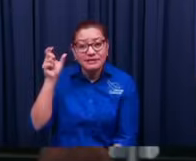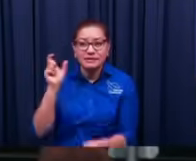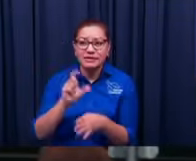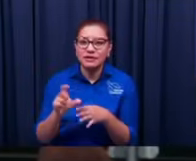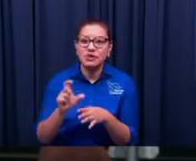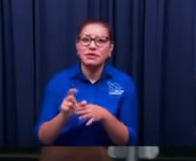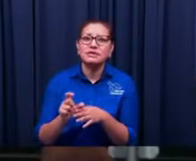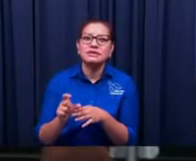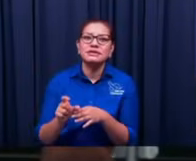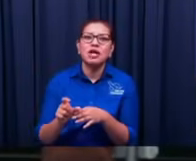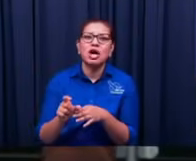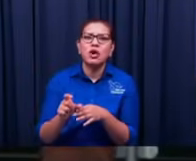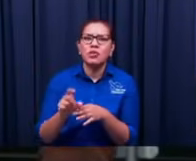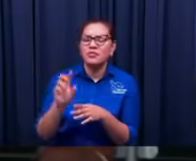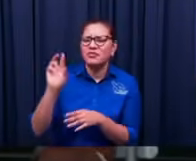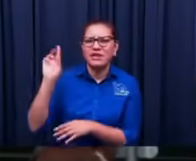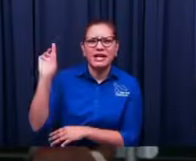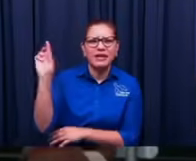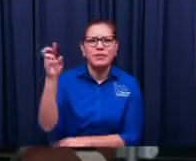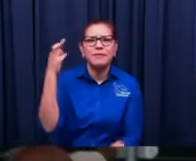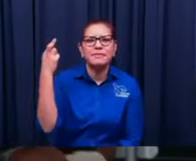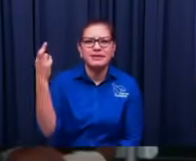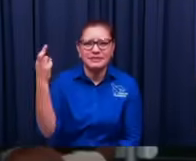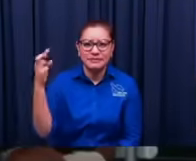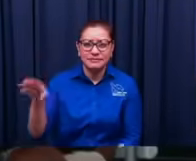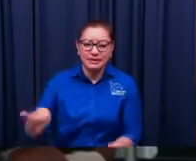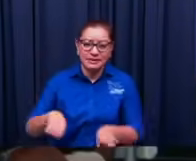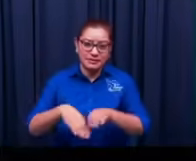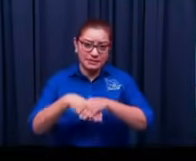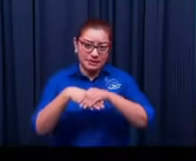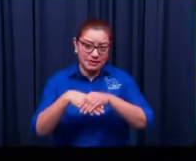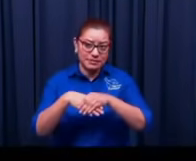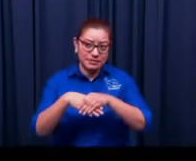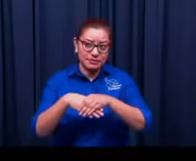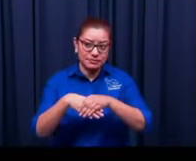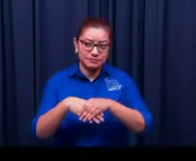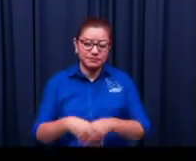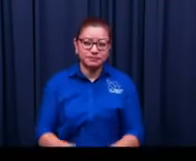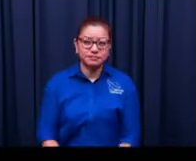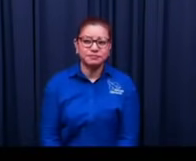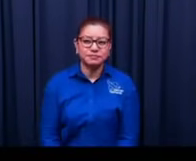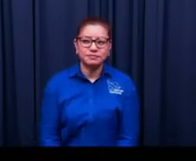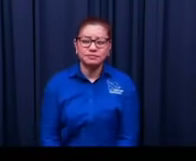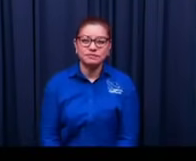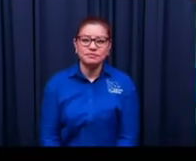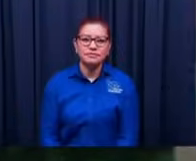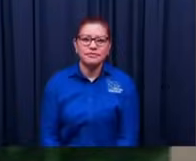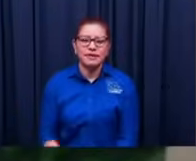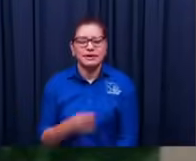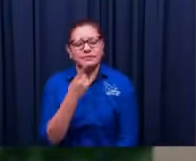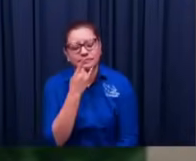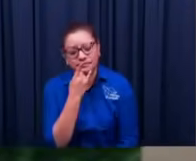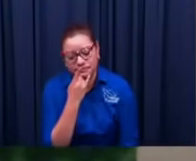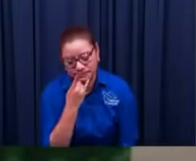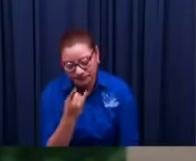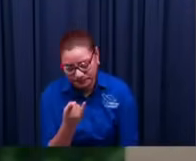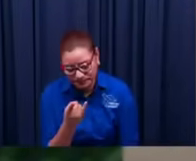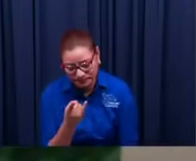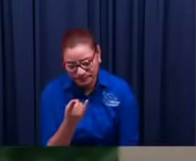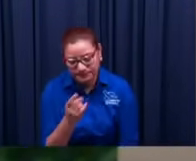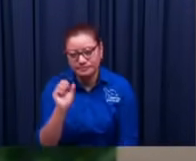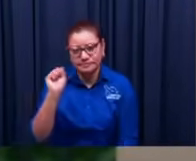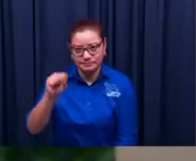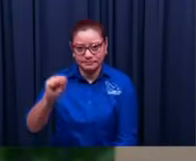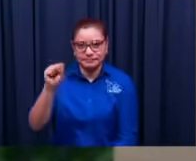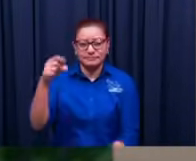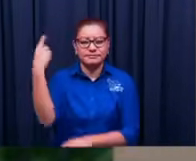Como que esa fuera la columna vertebral del sostén de un matrimonio. Y perdóneme, pero claro que es una